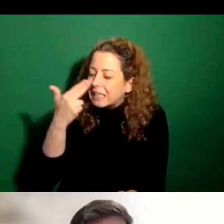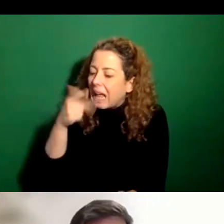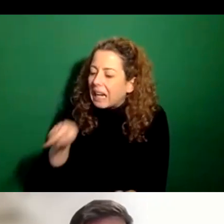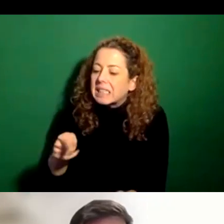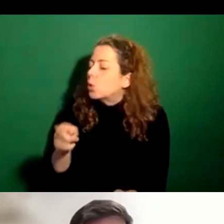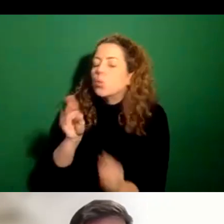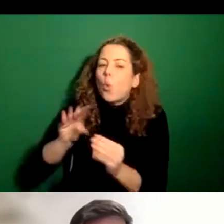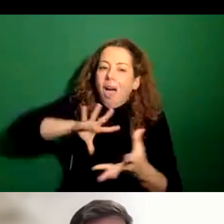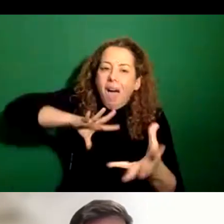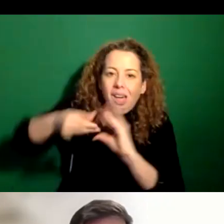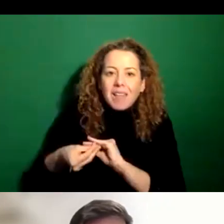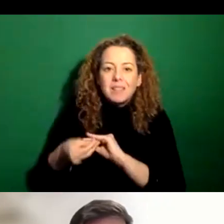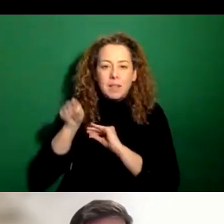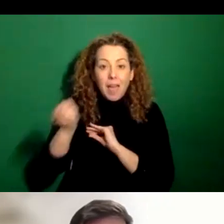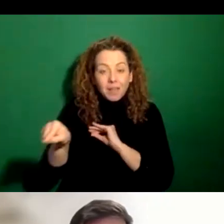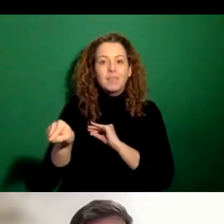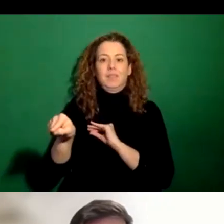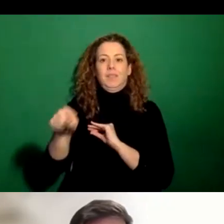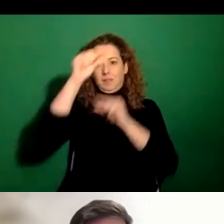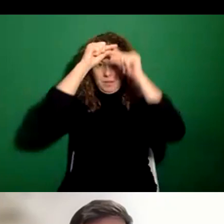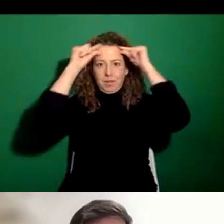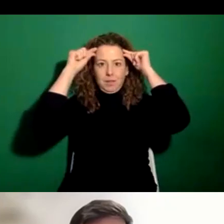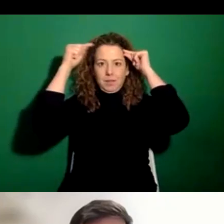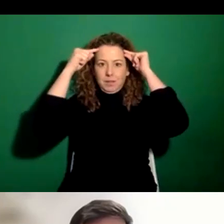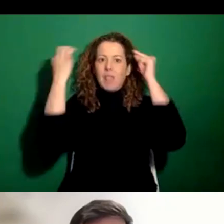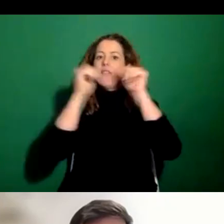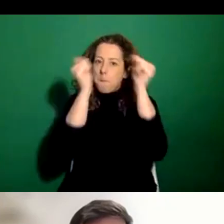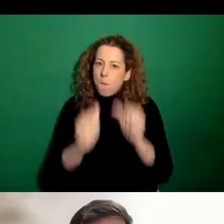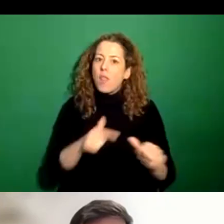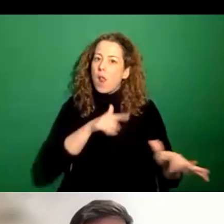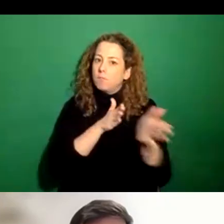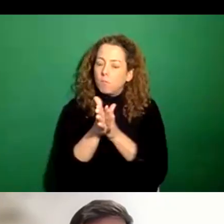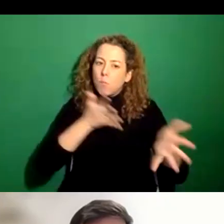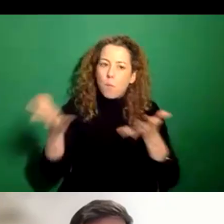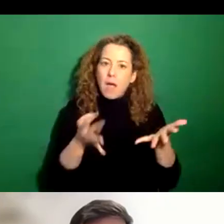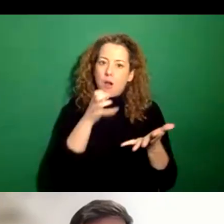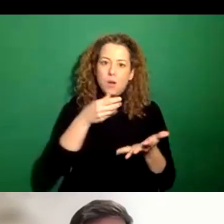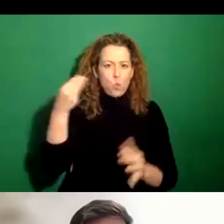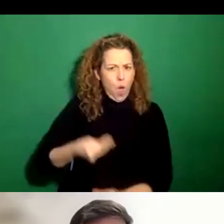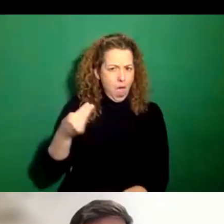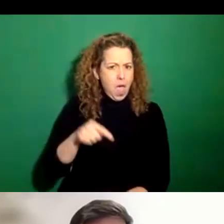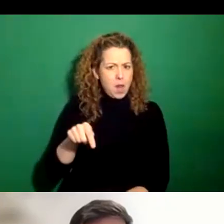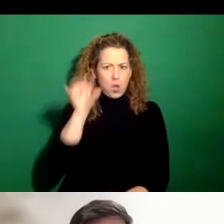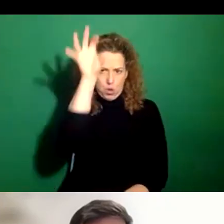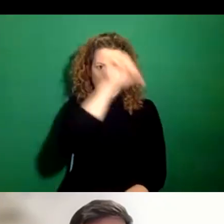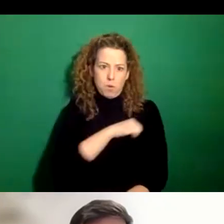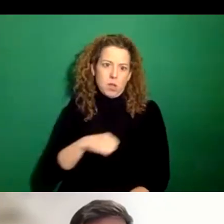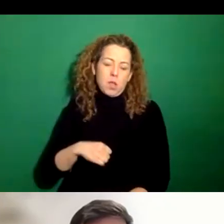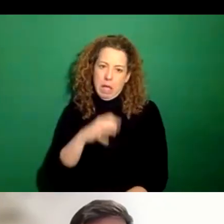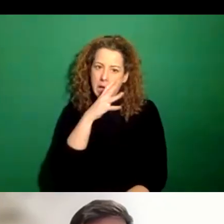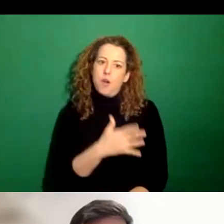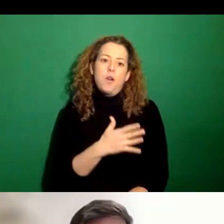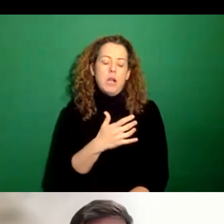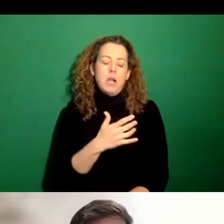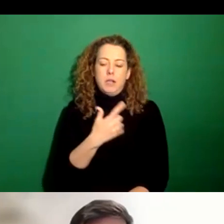le dijeran. Y eso creo que es este modelo que se está moviendo ahora, que es brutal en todas las comunidades. Nosotros